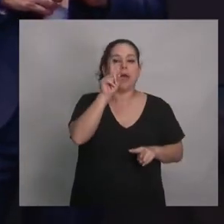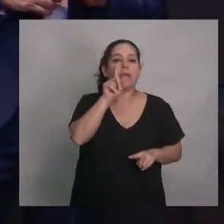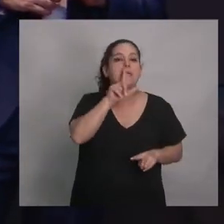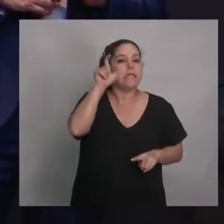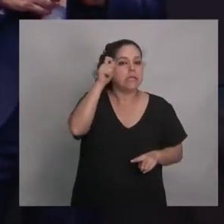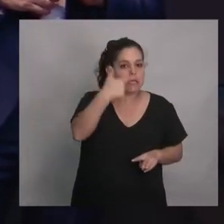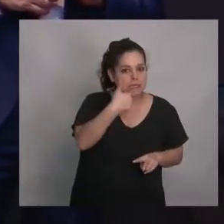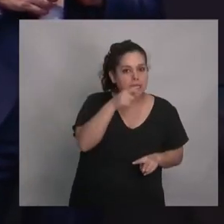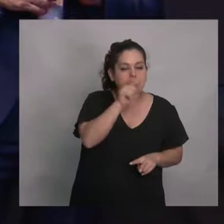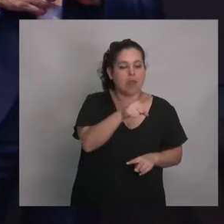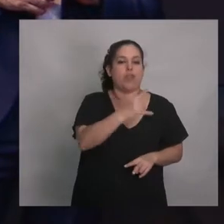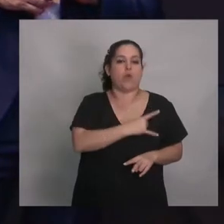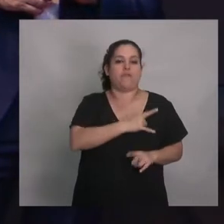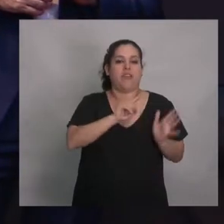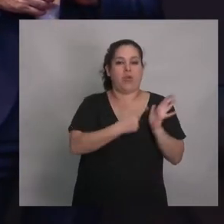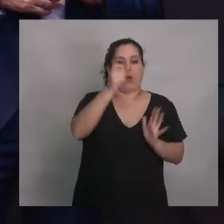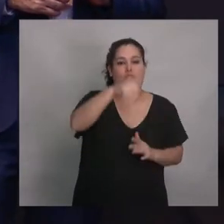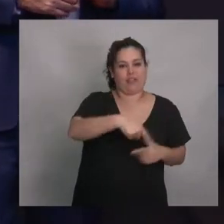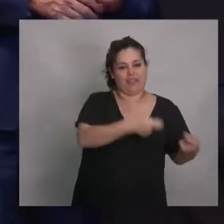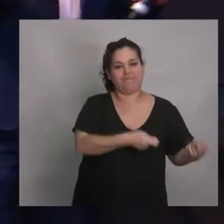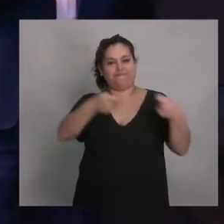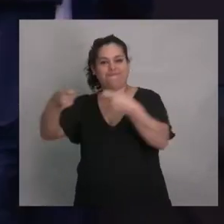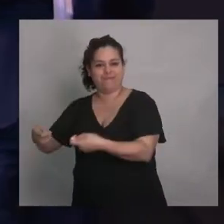ciencias sociales de la universidad de buenos aires